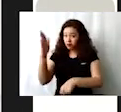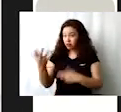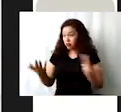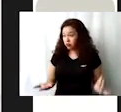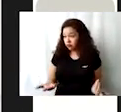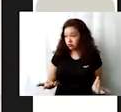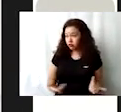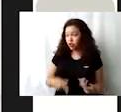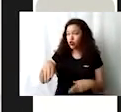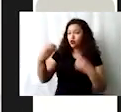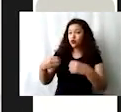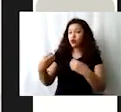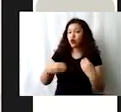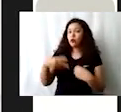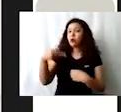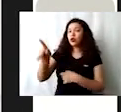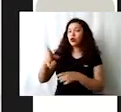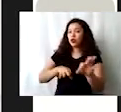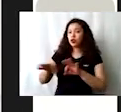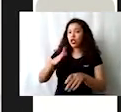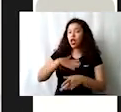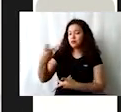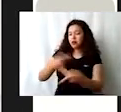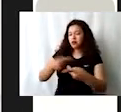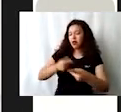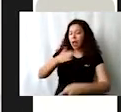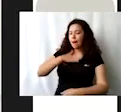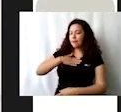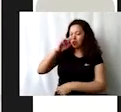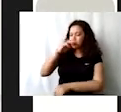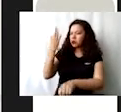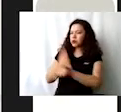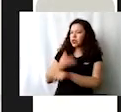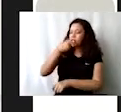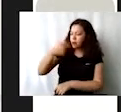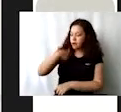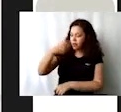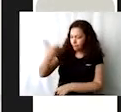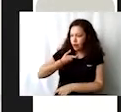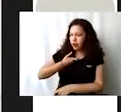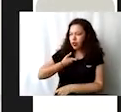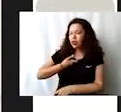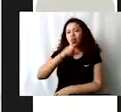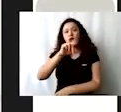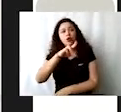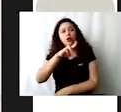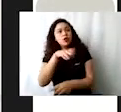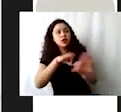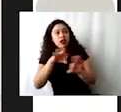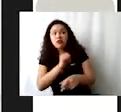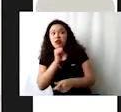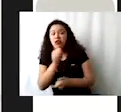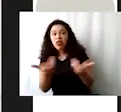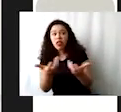qué no te ocupas de la producción y me dejas la planificación a mí? Para eso me están pagando. No, Luis, no estás haciendo tu trabajo. Tal vez